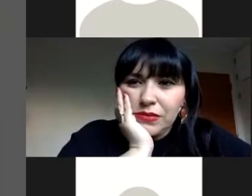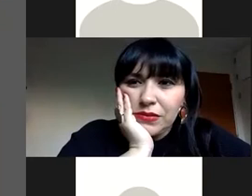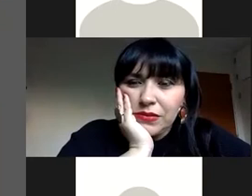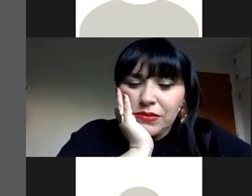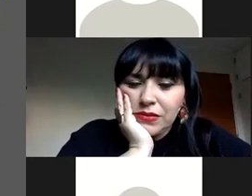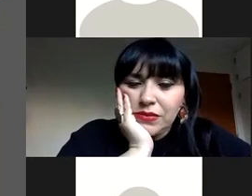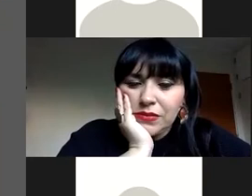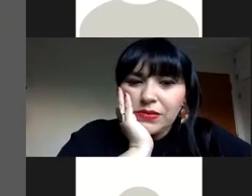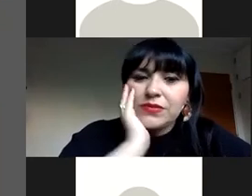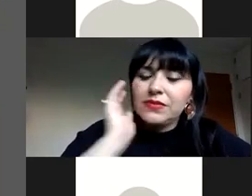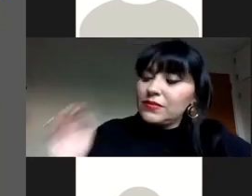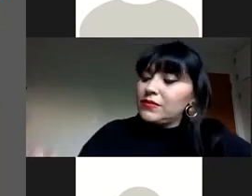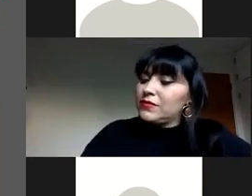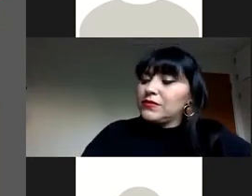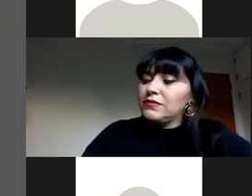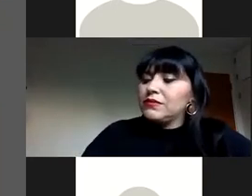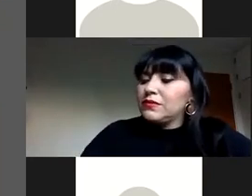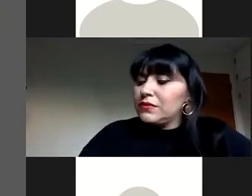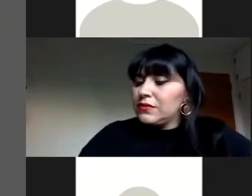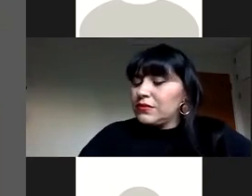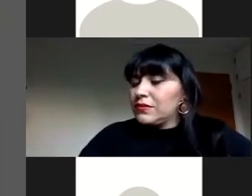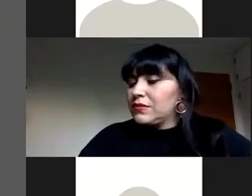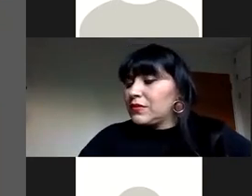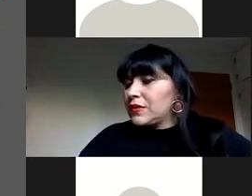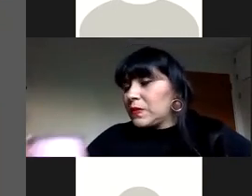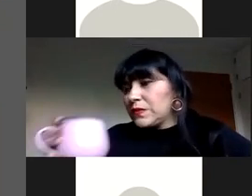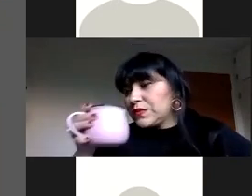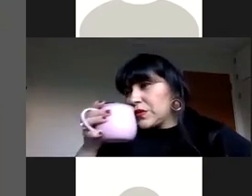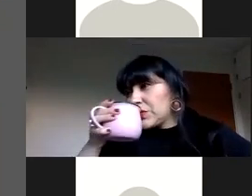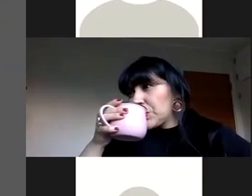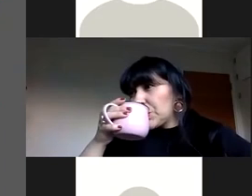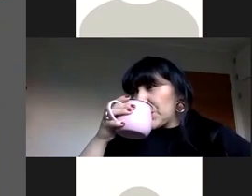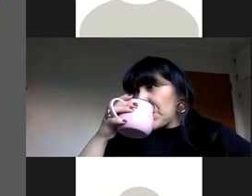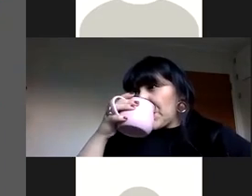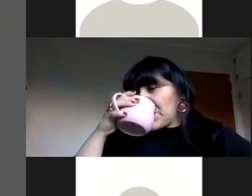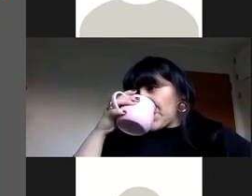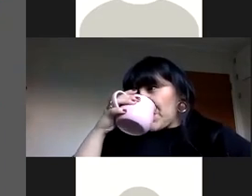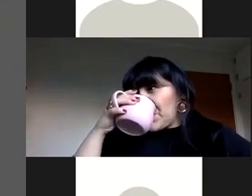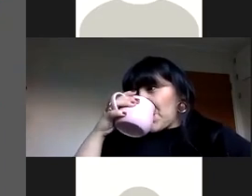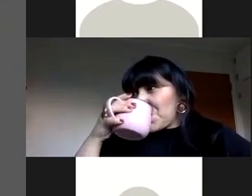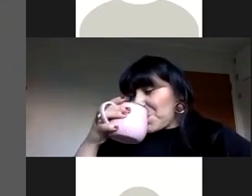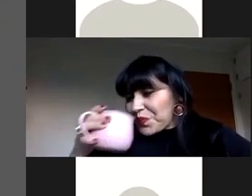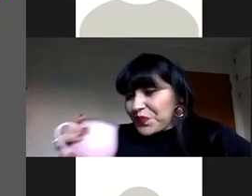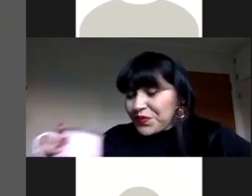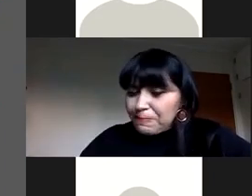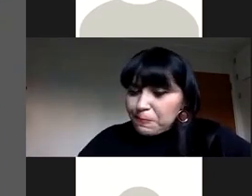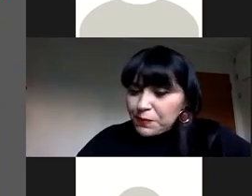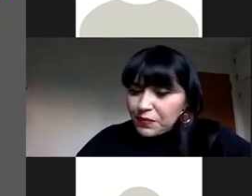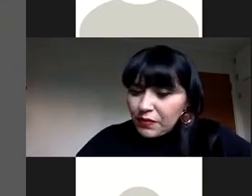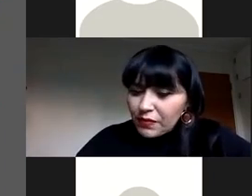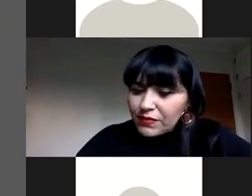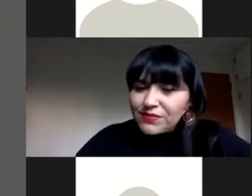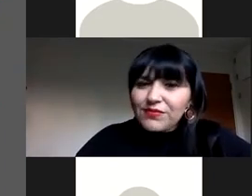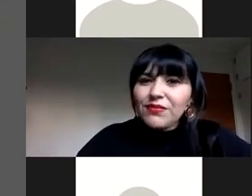dice, Pablo nos dice, por ejemplo, vamos a volver gradualmente a tener más contacto físico. Habla un poquito también de la